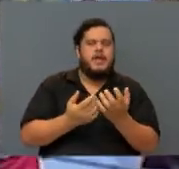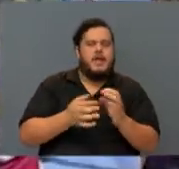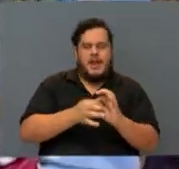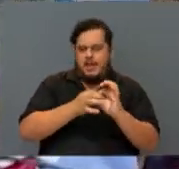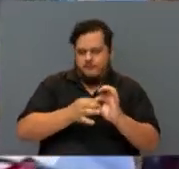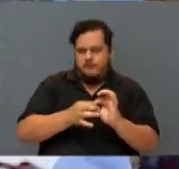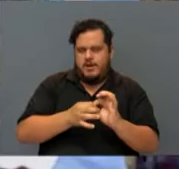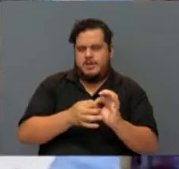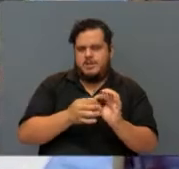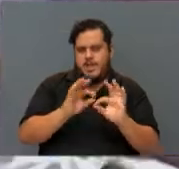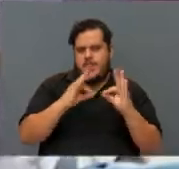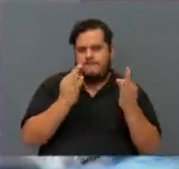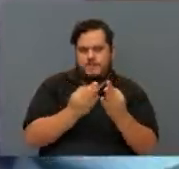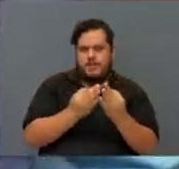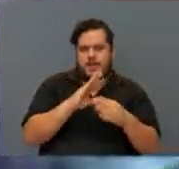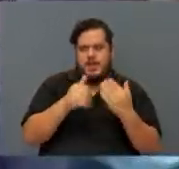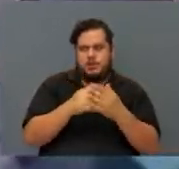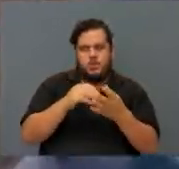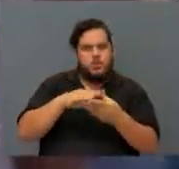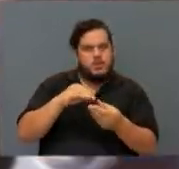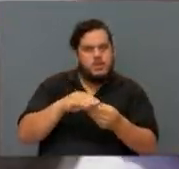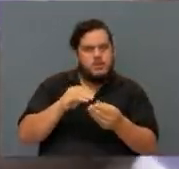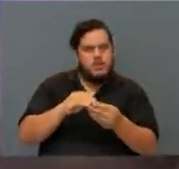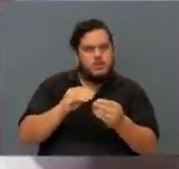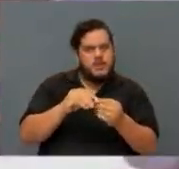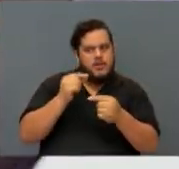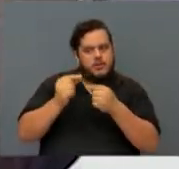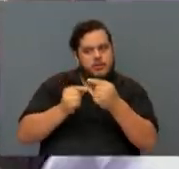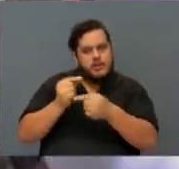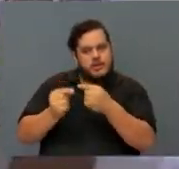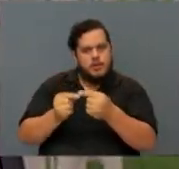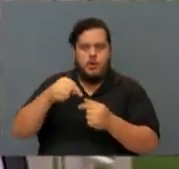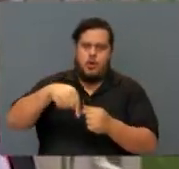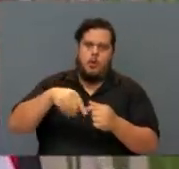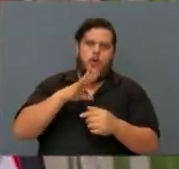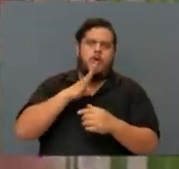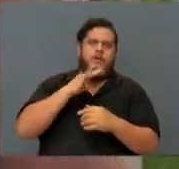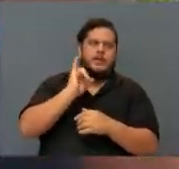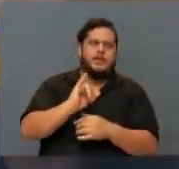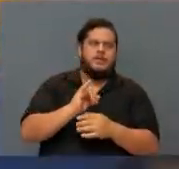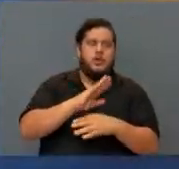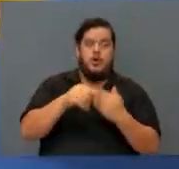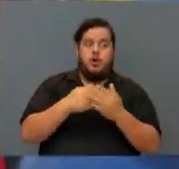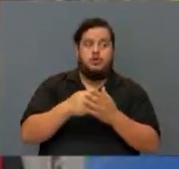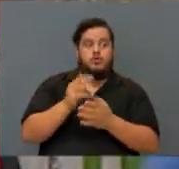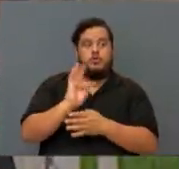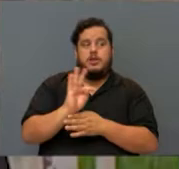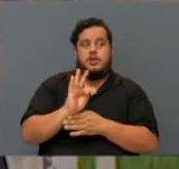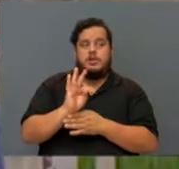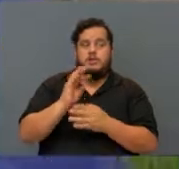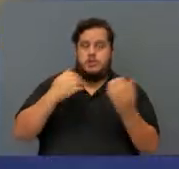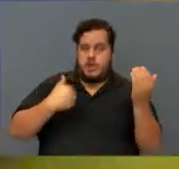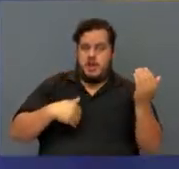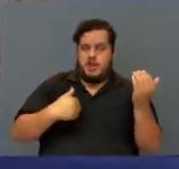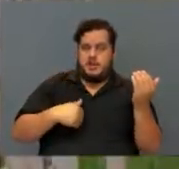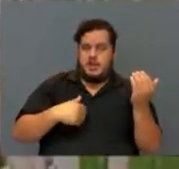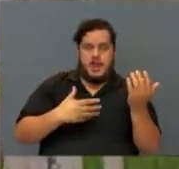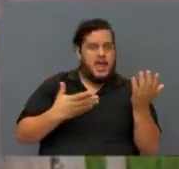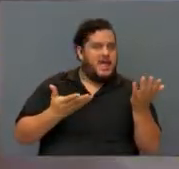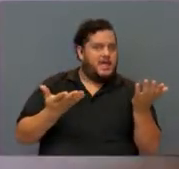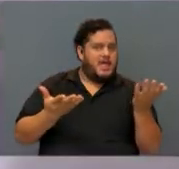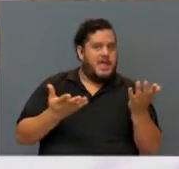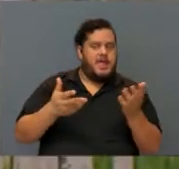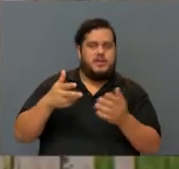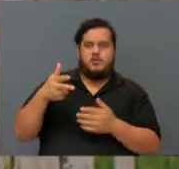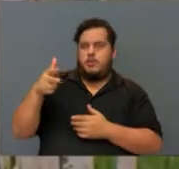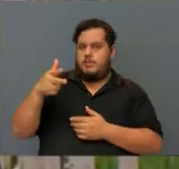va contando de boca a boca que hoy hablaban de eso porque además toda la televisión argentina hoy estuve en vivo todo el